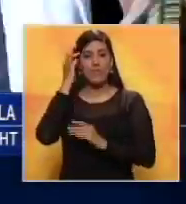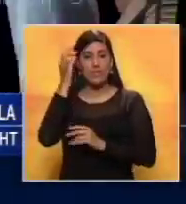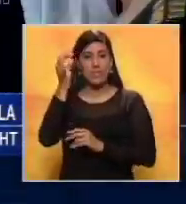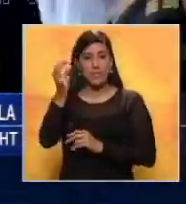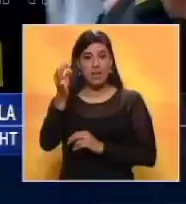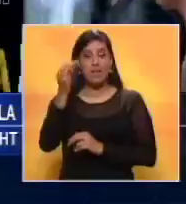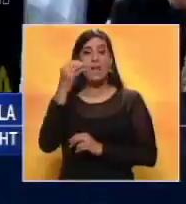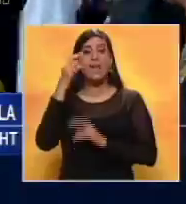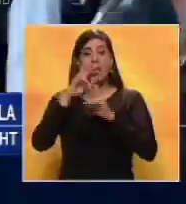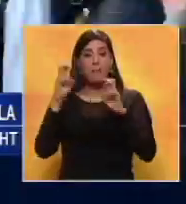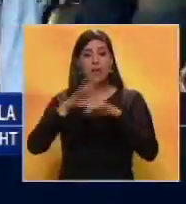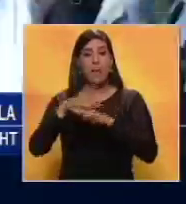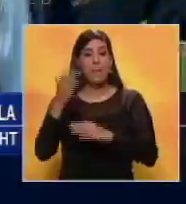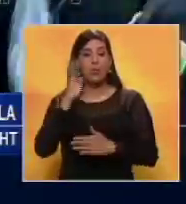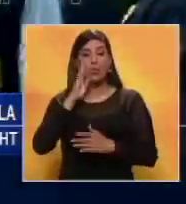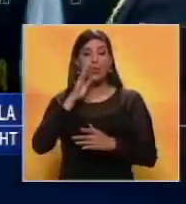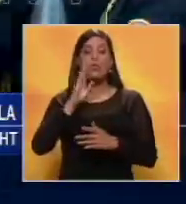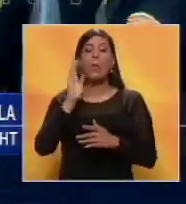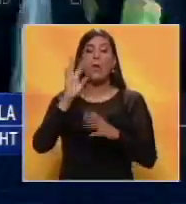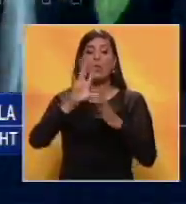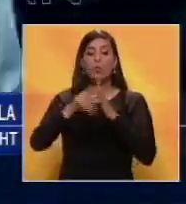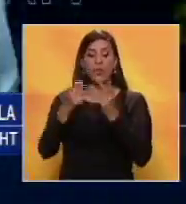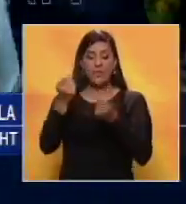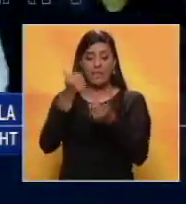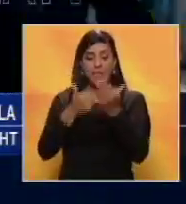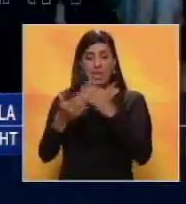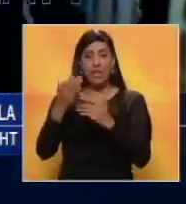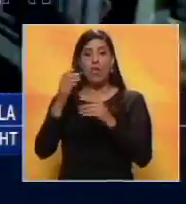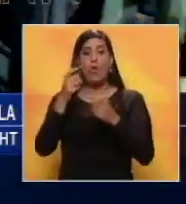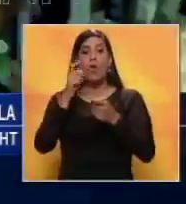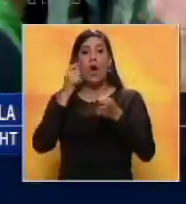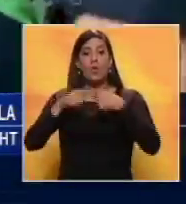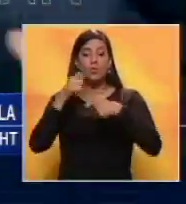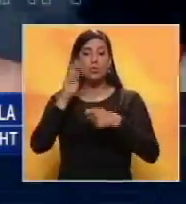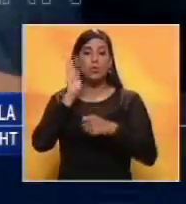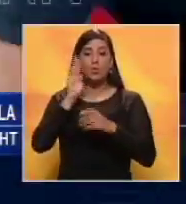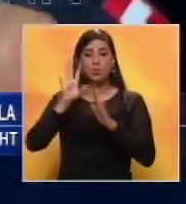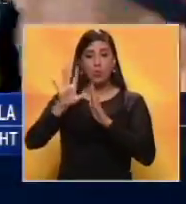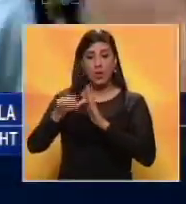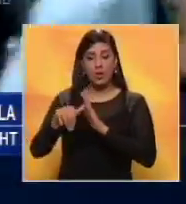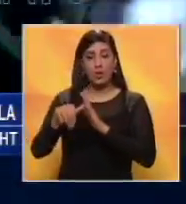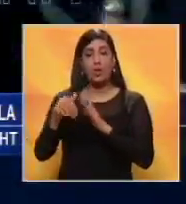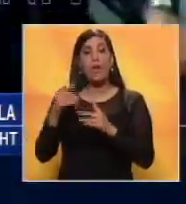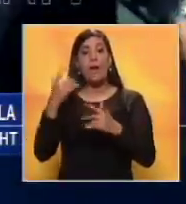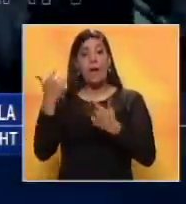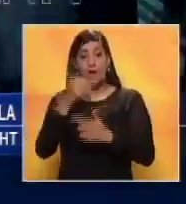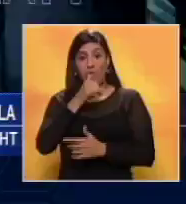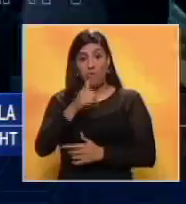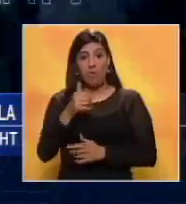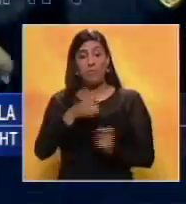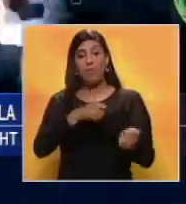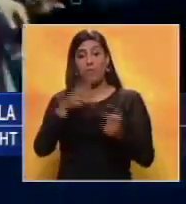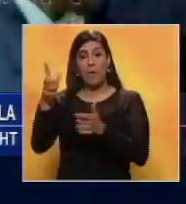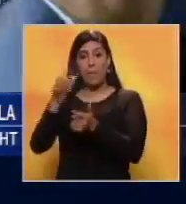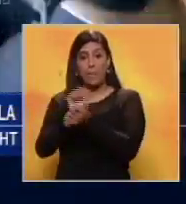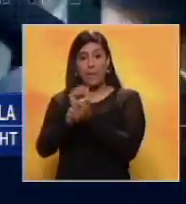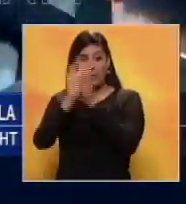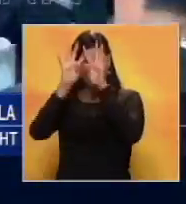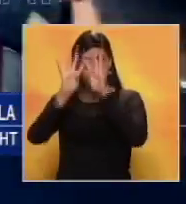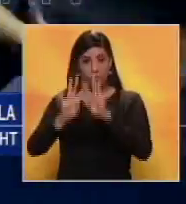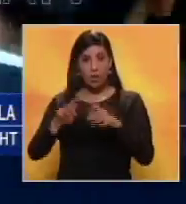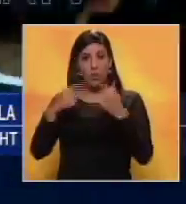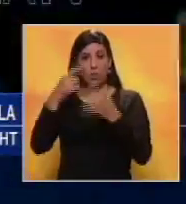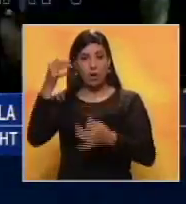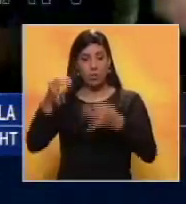Fiscalía, que los investiga por presuntos delitos de lavado de activos y asociación ilícita para delinquir. Los Humala fueron conducidos al calabozo de la